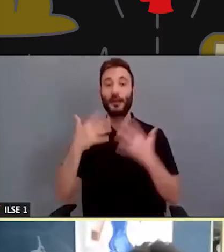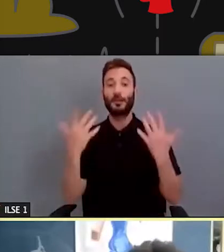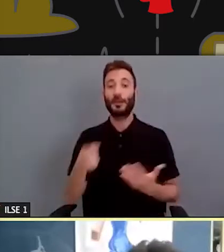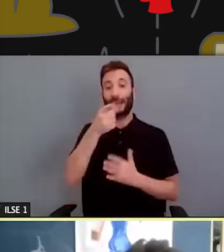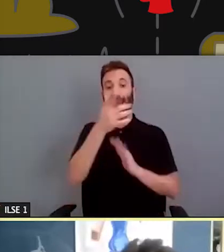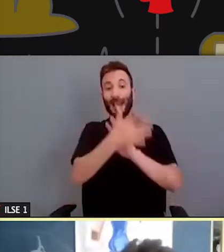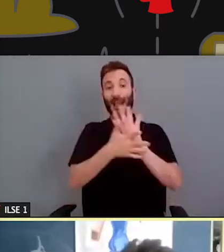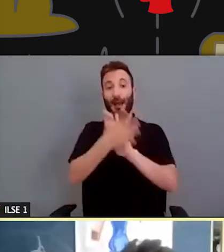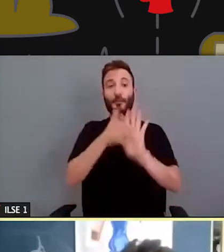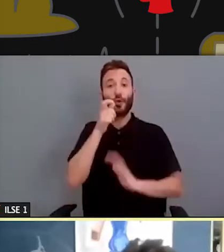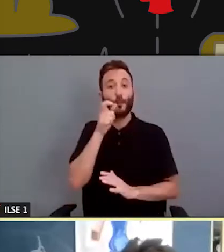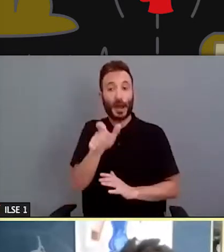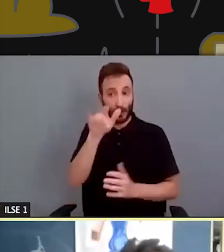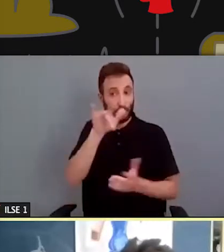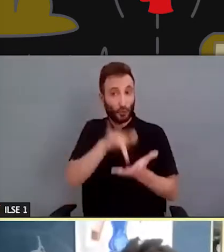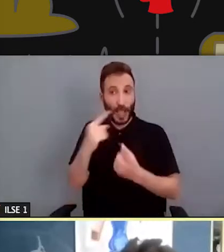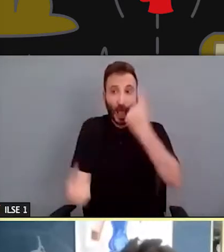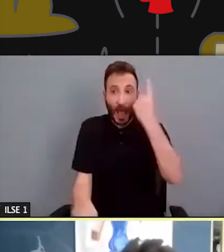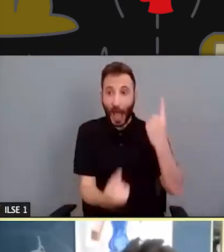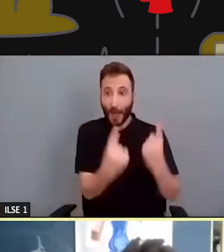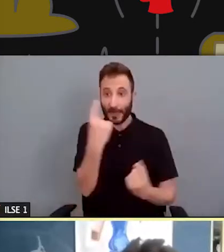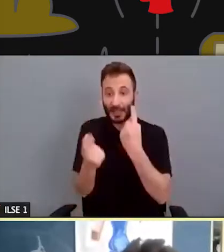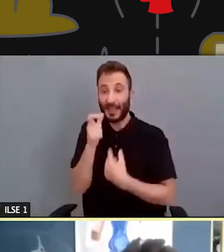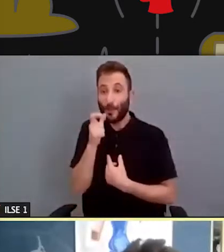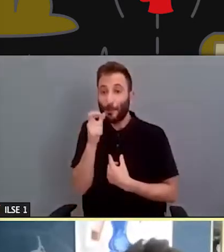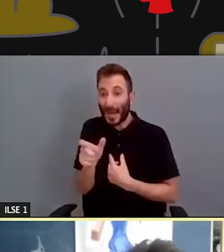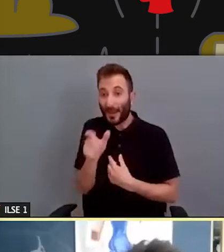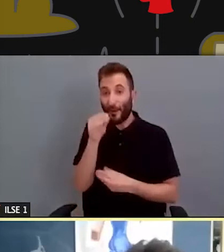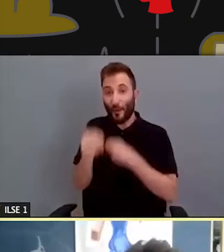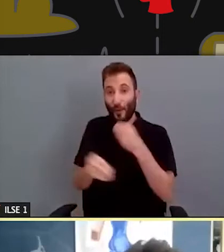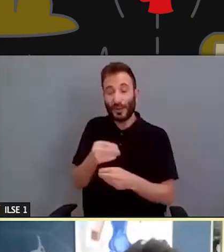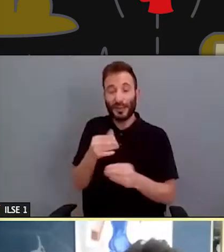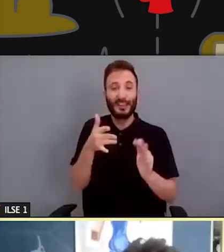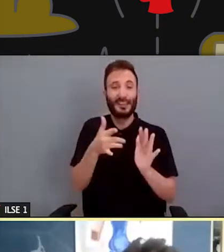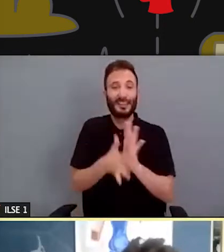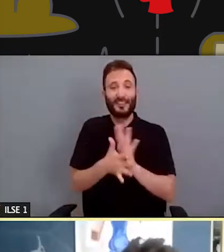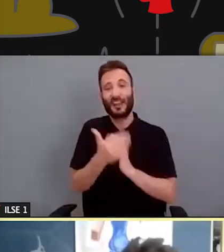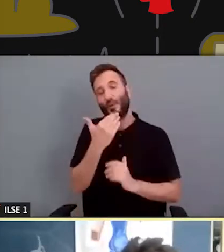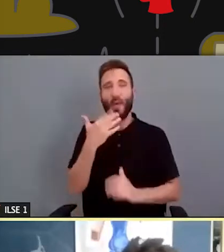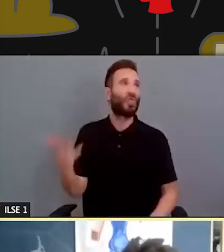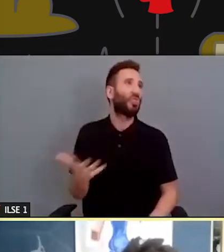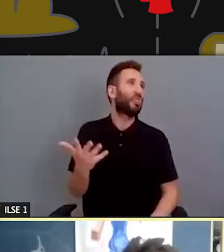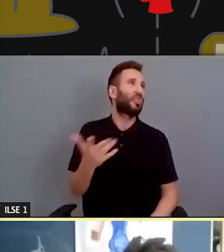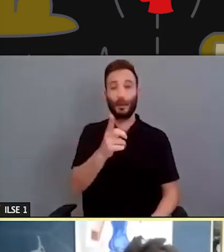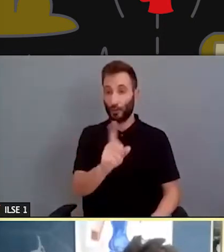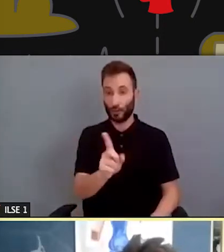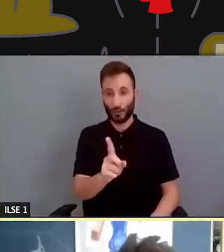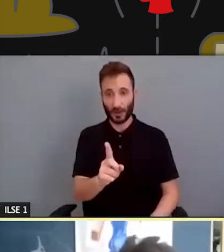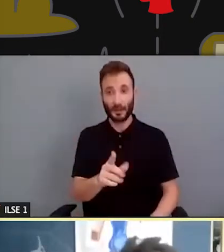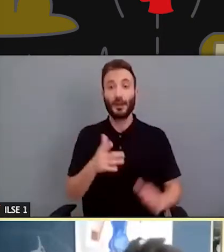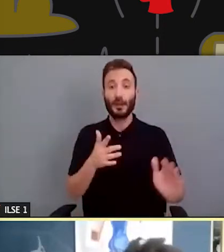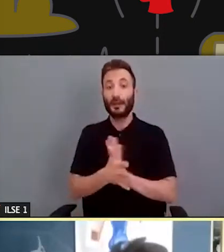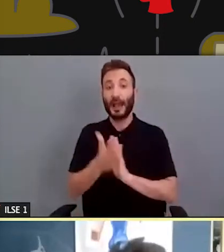terminología. A veces la terminología no es una banalidad, porque si hablamos de